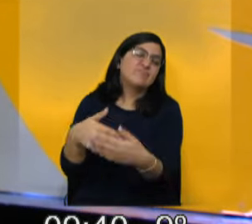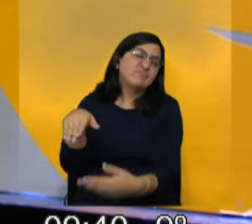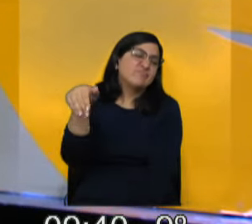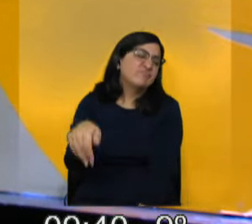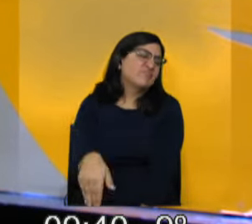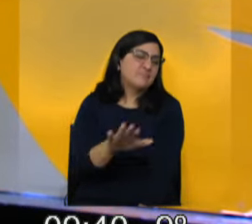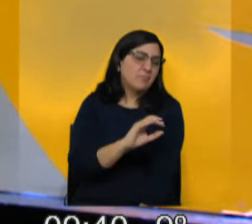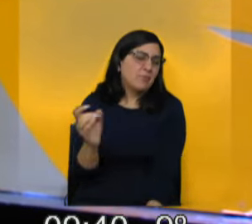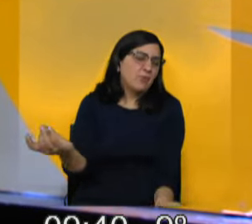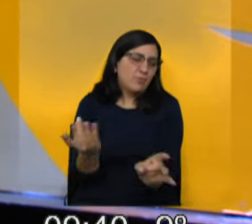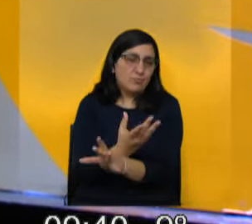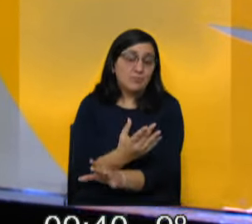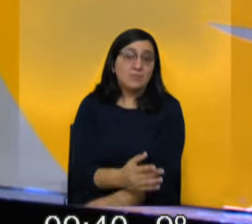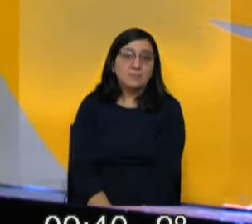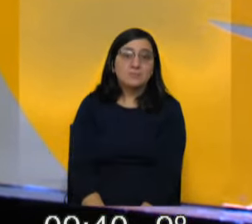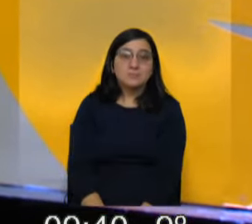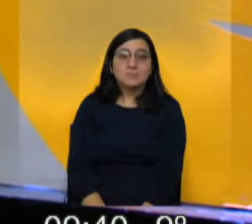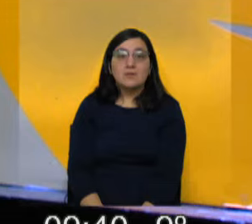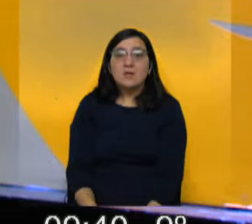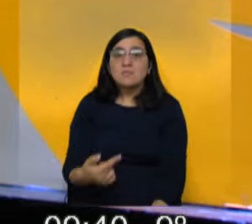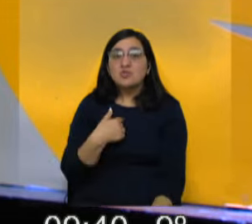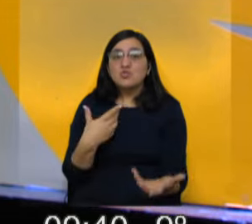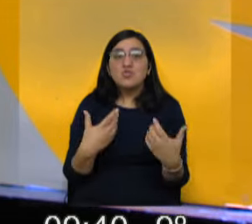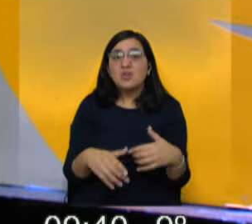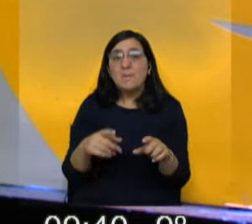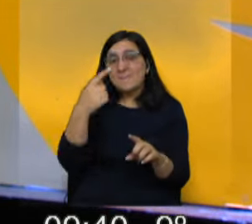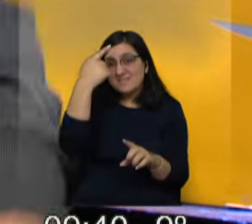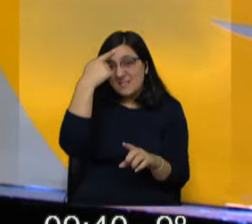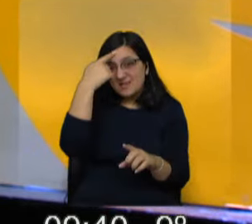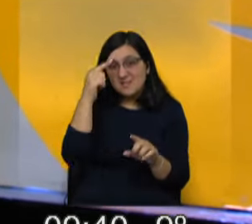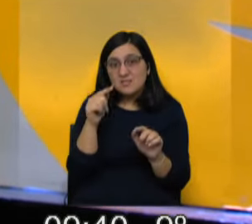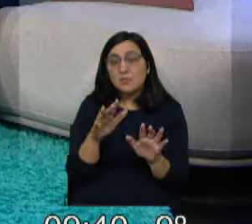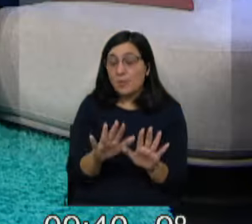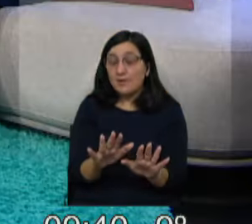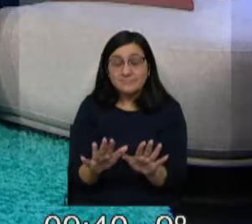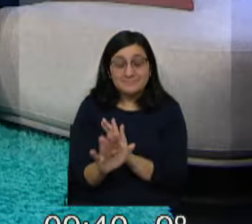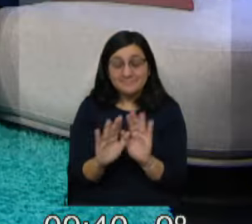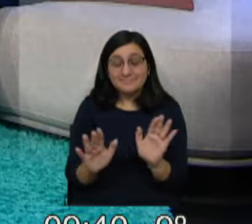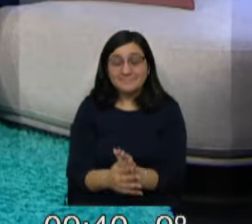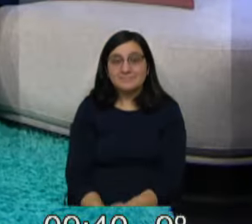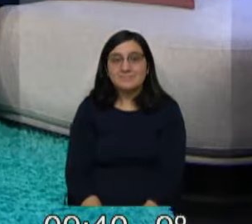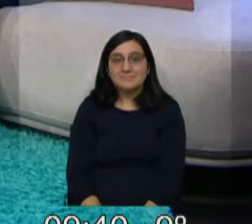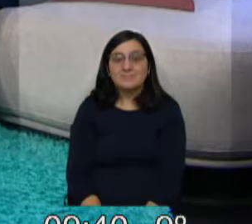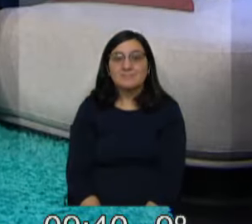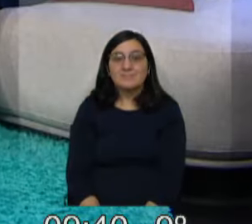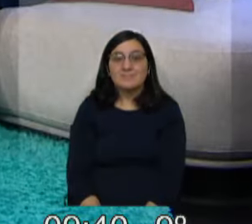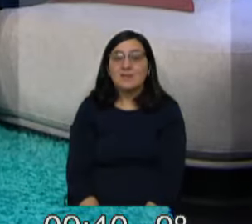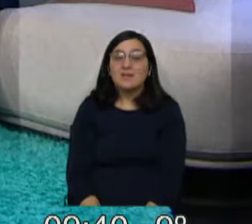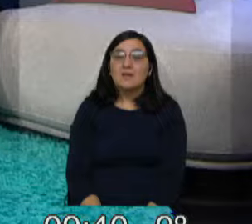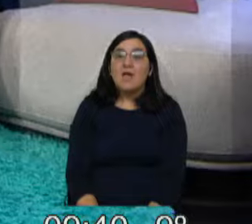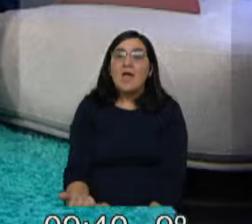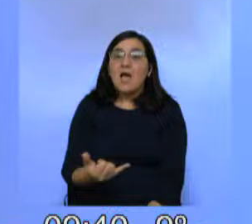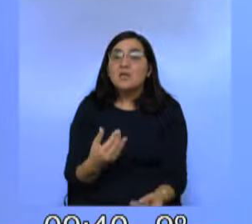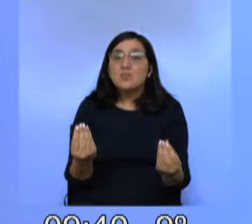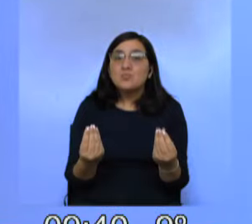resolvemos nosotros dentro de los partidos políticos. Capaz que es eso, pero no quiero pensar que es eso, aunque sé que es eso. Bueno, señores. Para, y los que tienen mucho, porque hay muchos